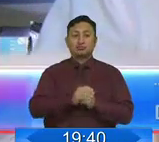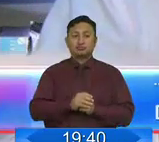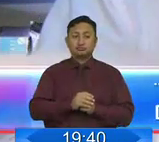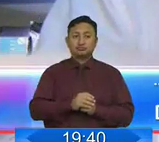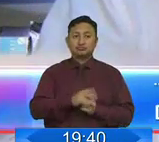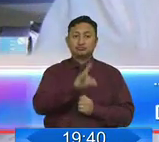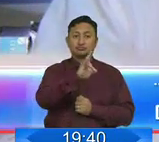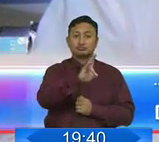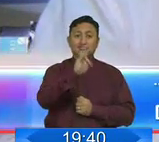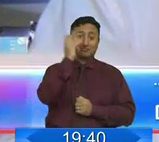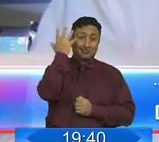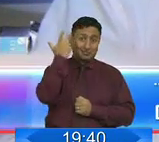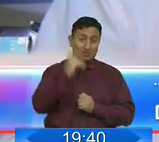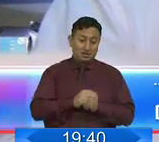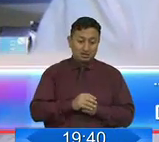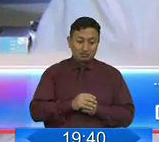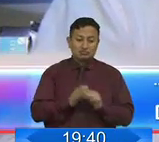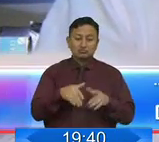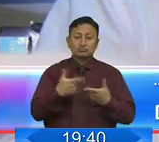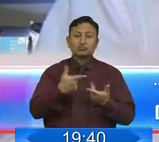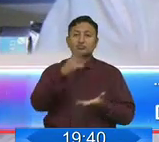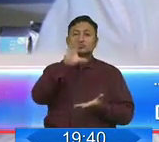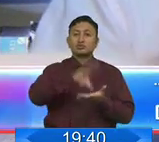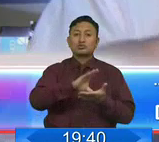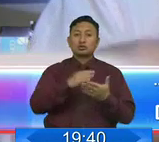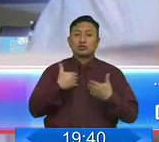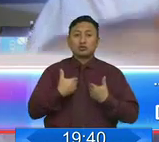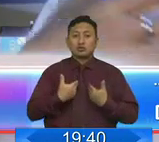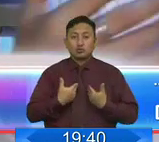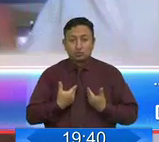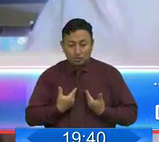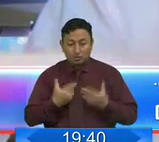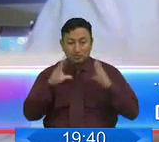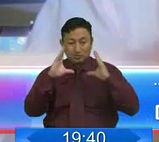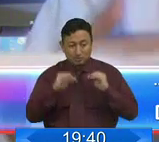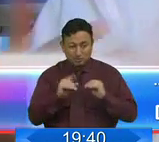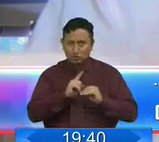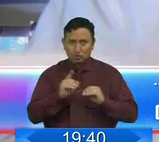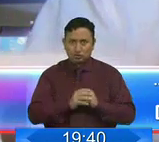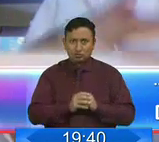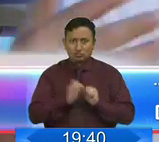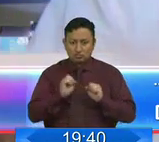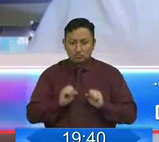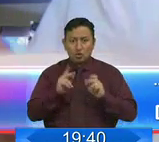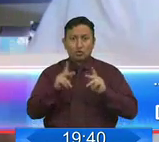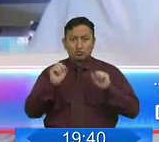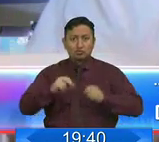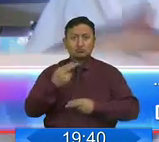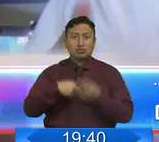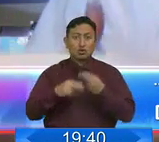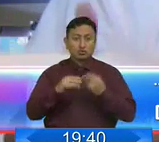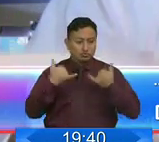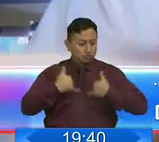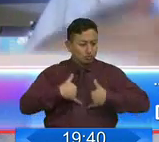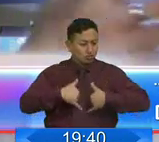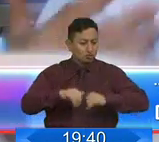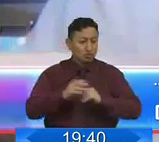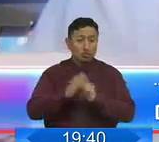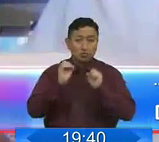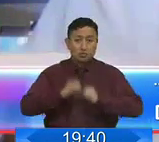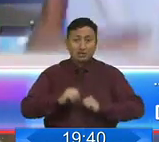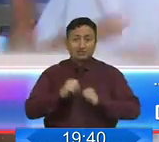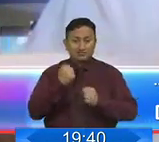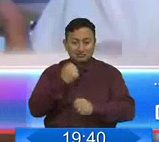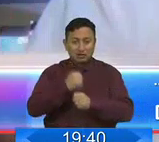de la semana. Es decir, una ciudad que no descanse, que da oportunidades en sus locales, en su negocio, para que pueda